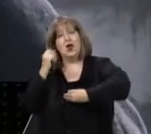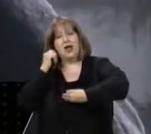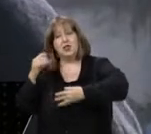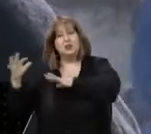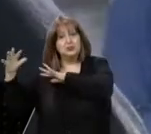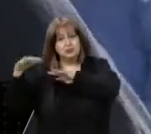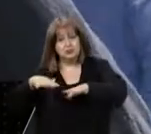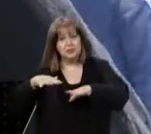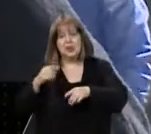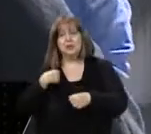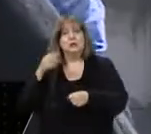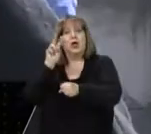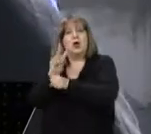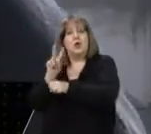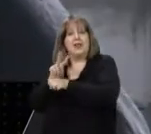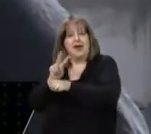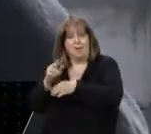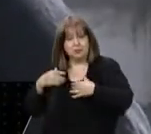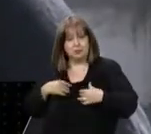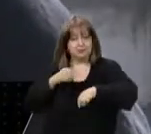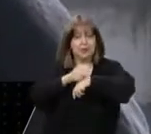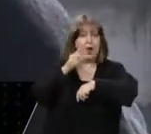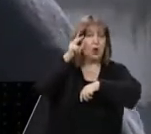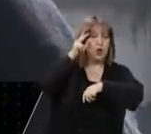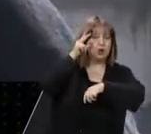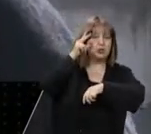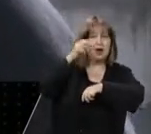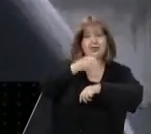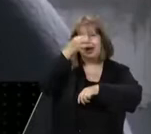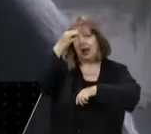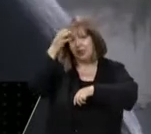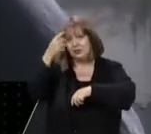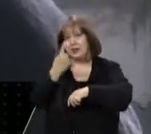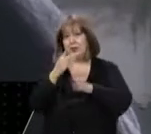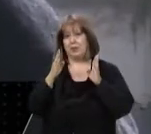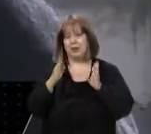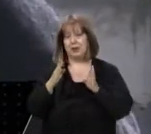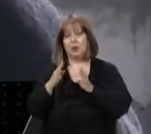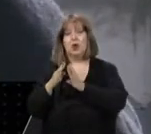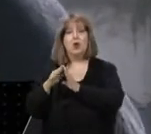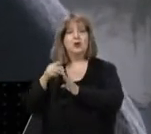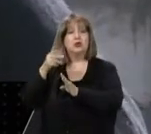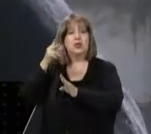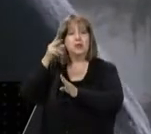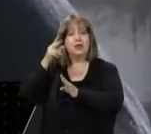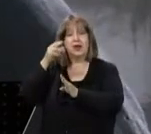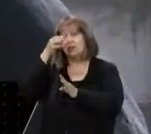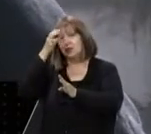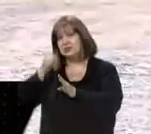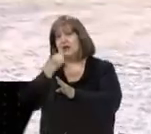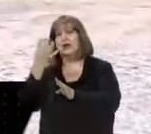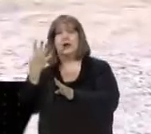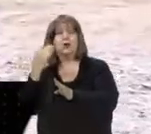niños en el primer turno, es de 8 a 12 de la mañana y el segundo de 12 a 16. Aquí los niños